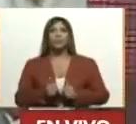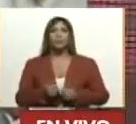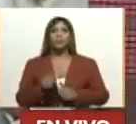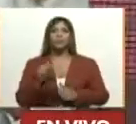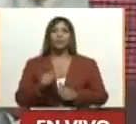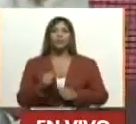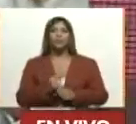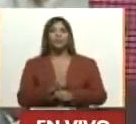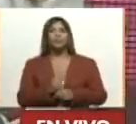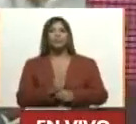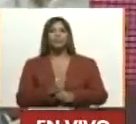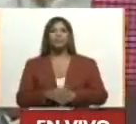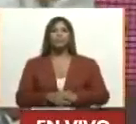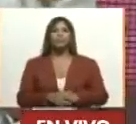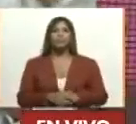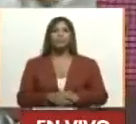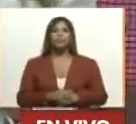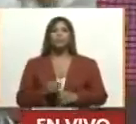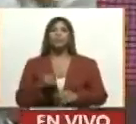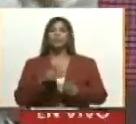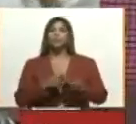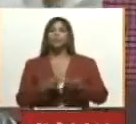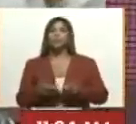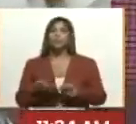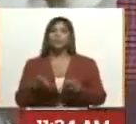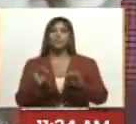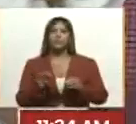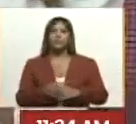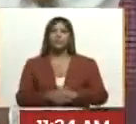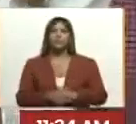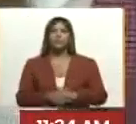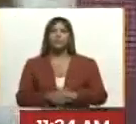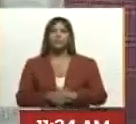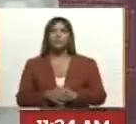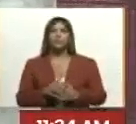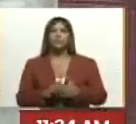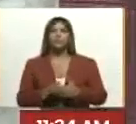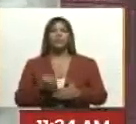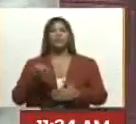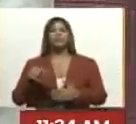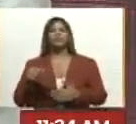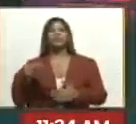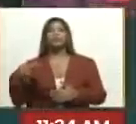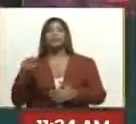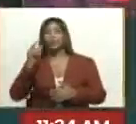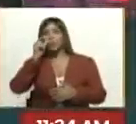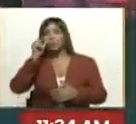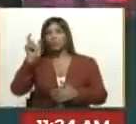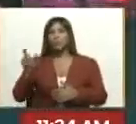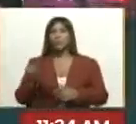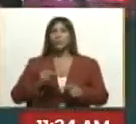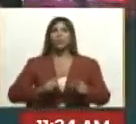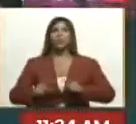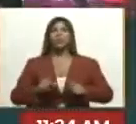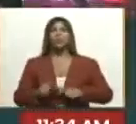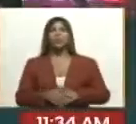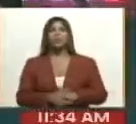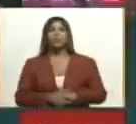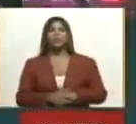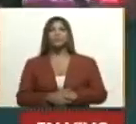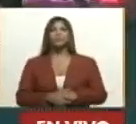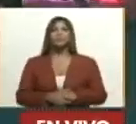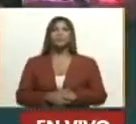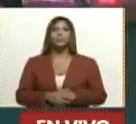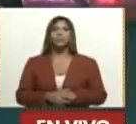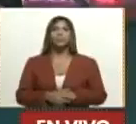esta jornada, esta programación, con uno de nuestros invitados especiales. Se trata entonces de José Ernesto Schulman, quien es coordinador de la